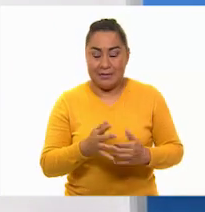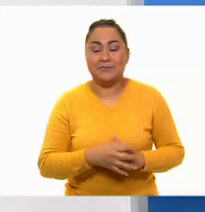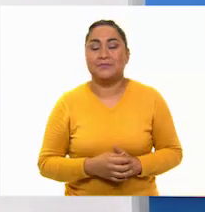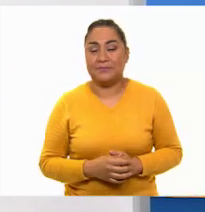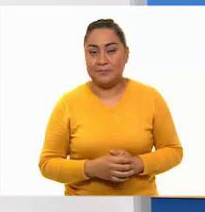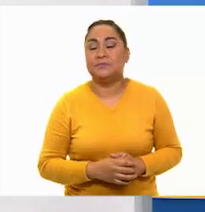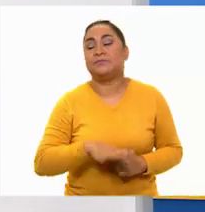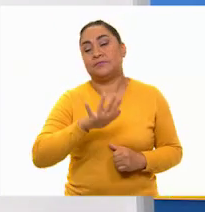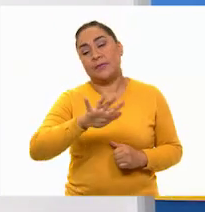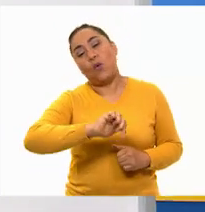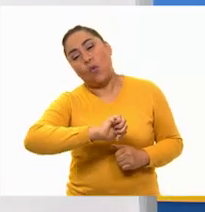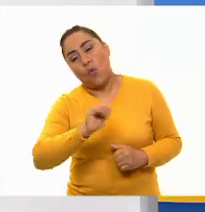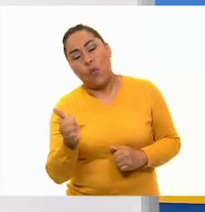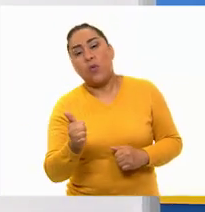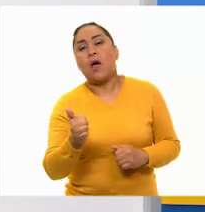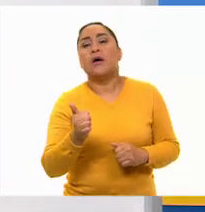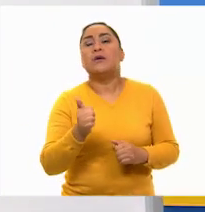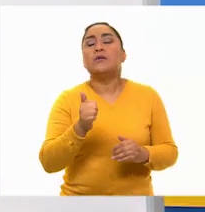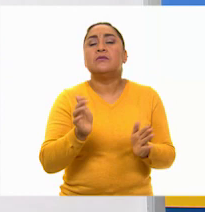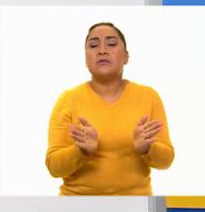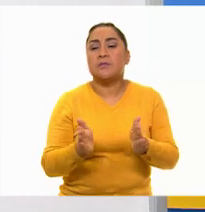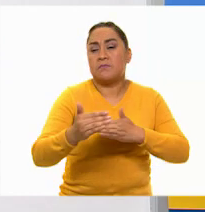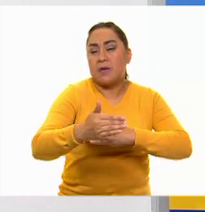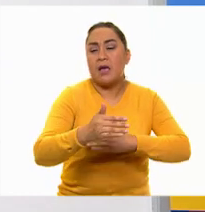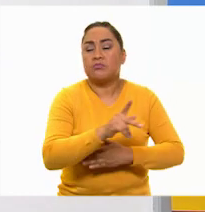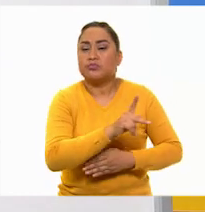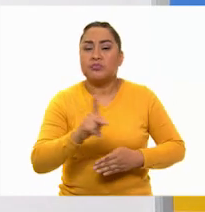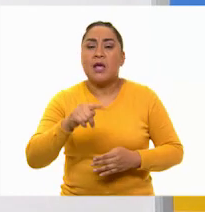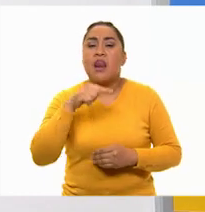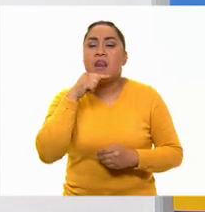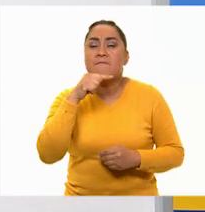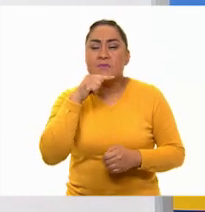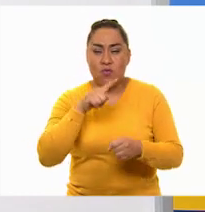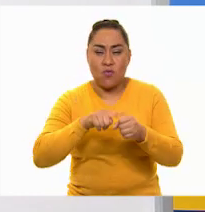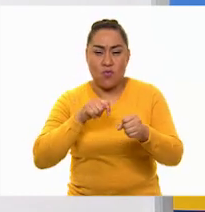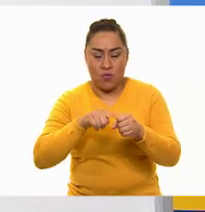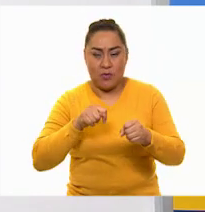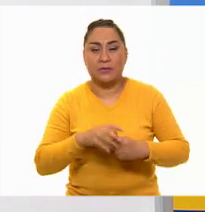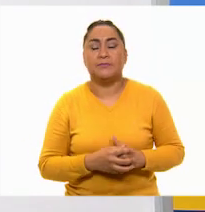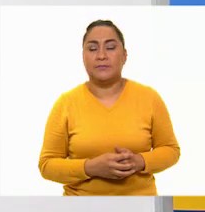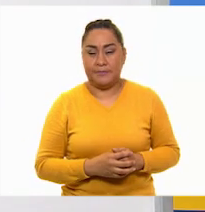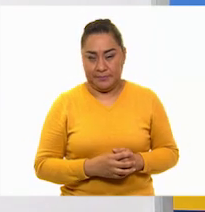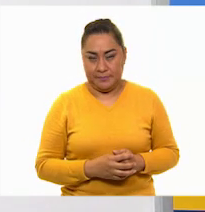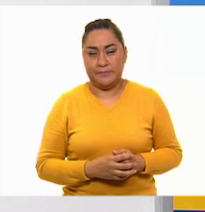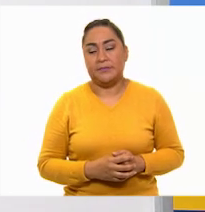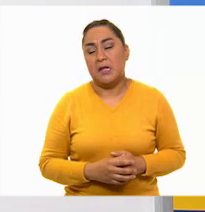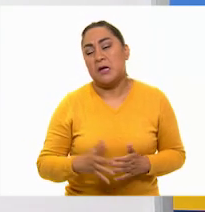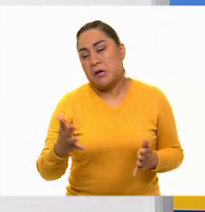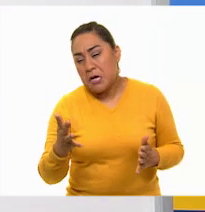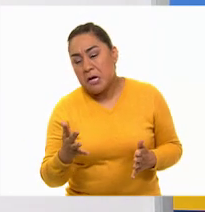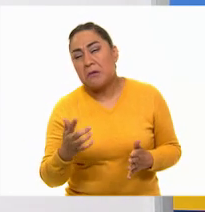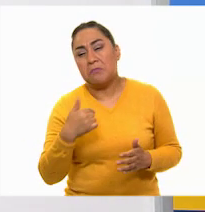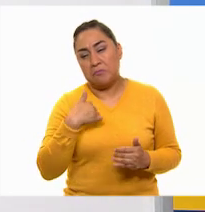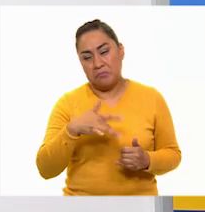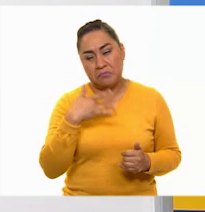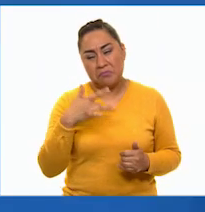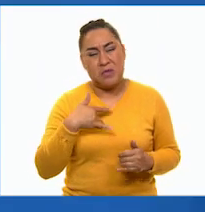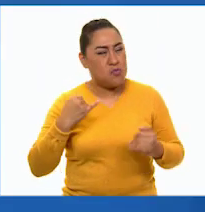Ahora pasemos a los paquetes de lápices de colores. Uh-huh. Y yo creo que en este caso podríamos seguir